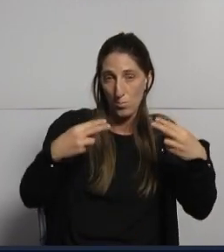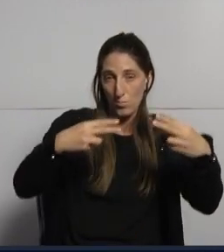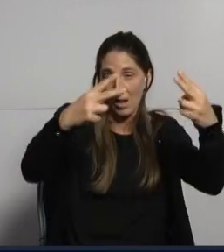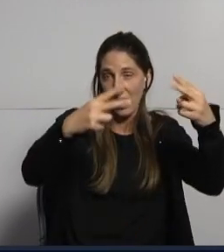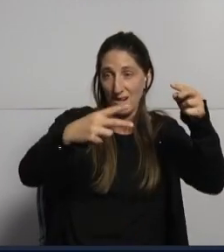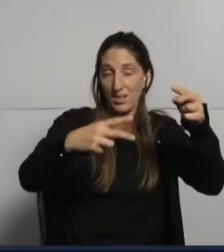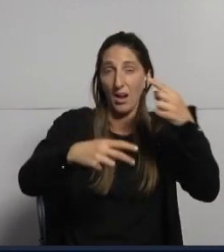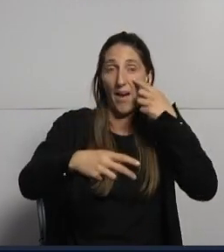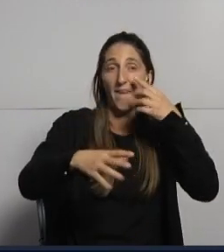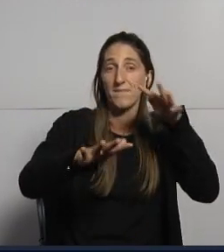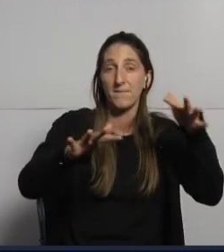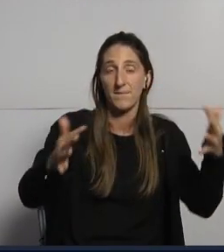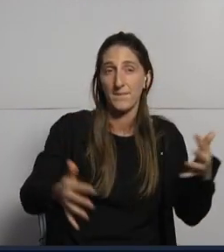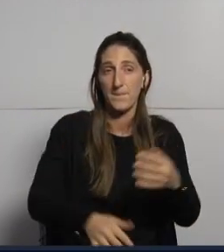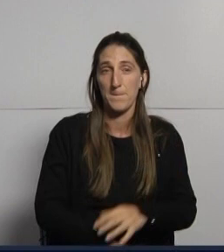se trató.